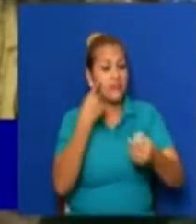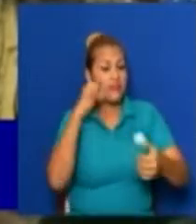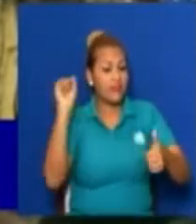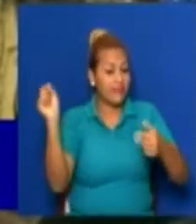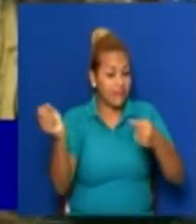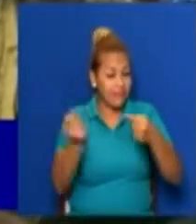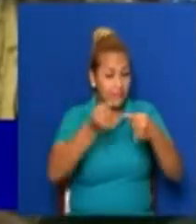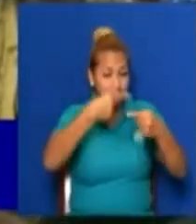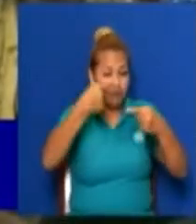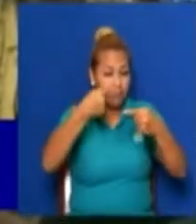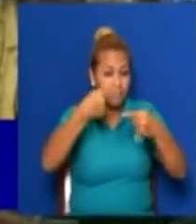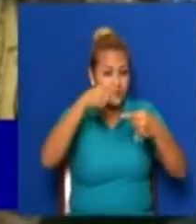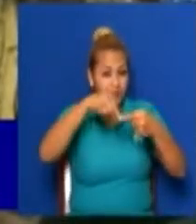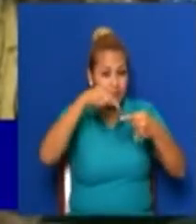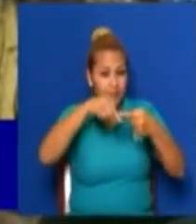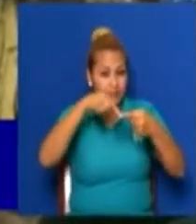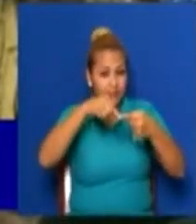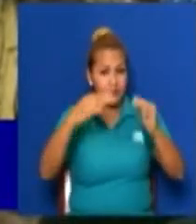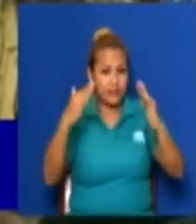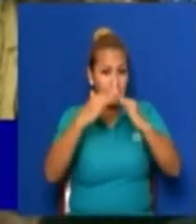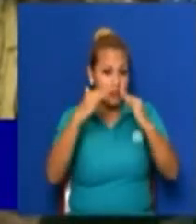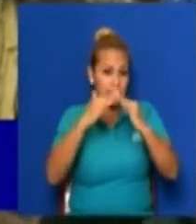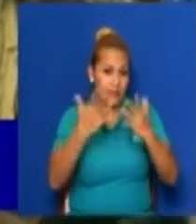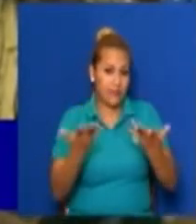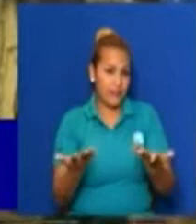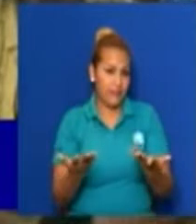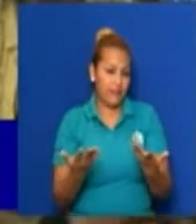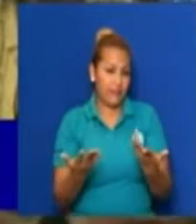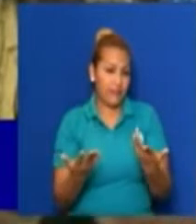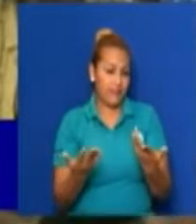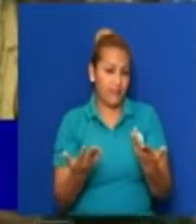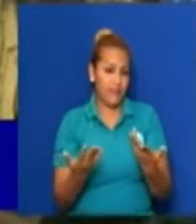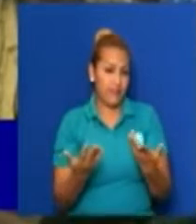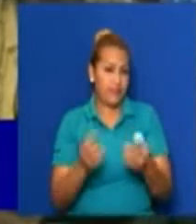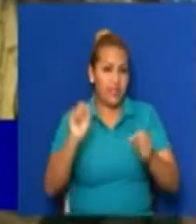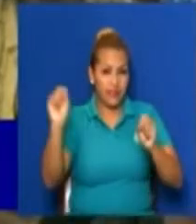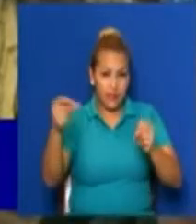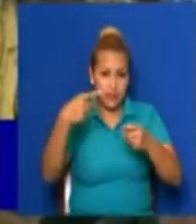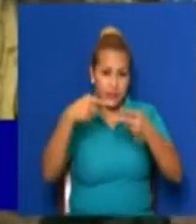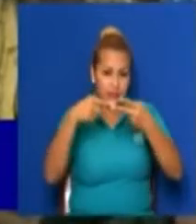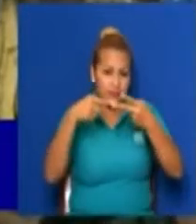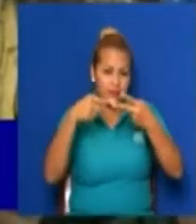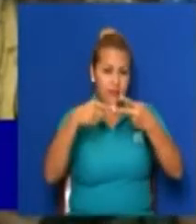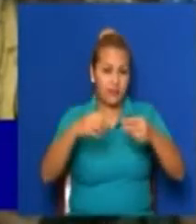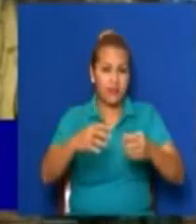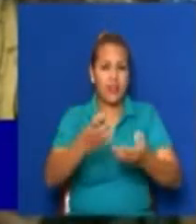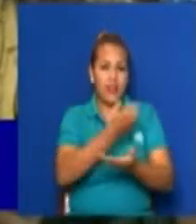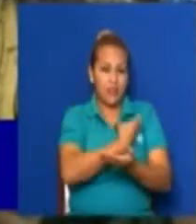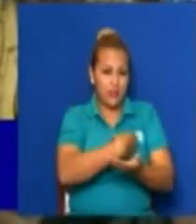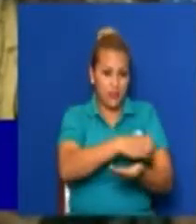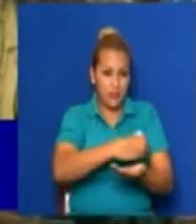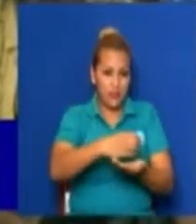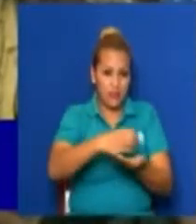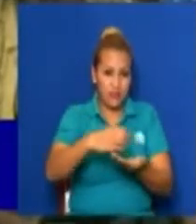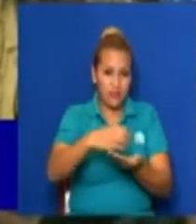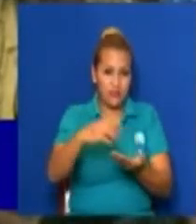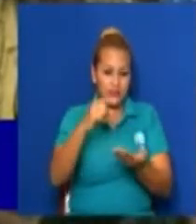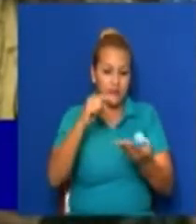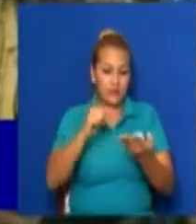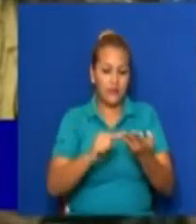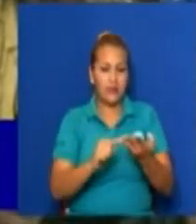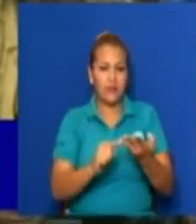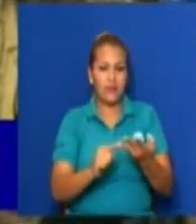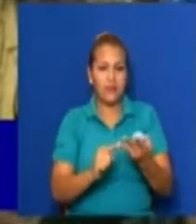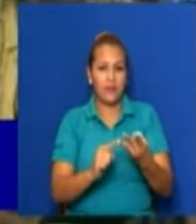lugar en el hogar. En el segundo lugar, en el colegio. En tercer